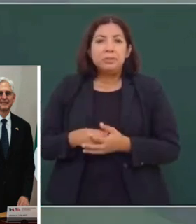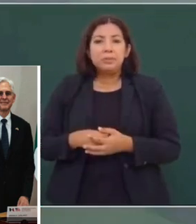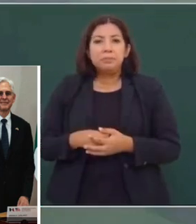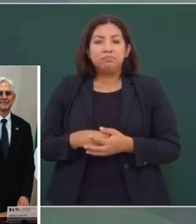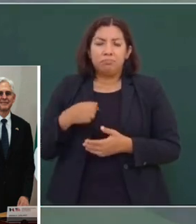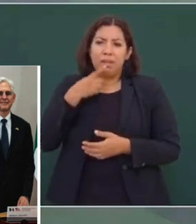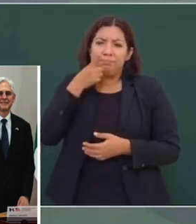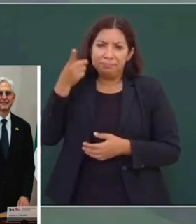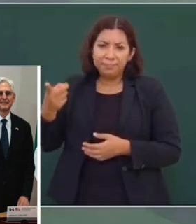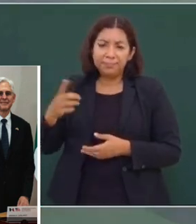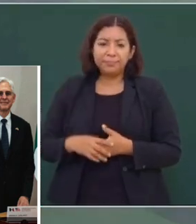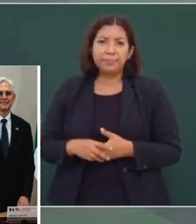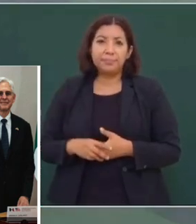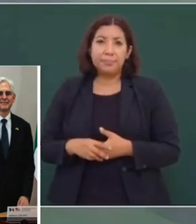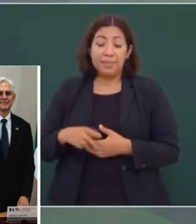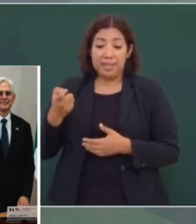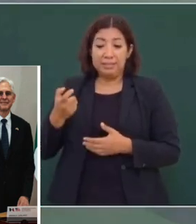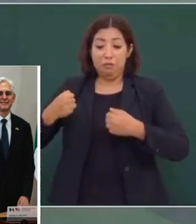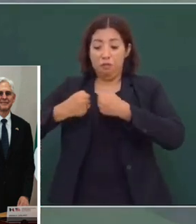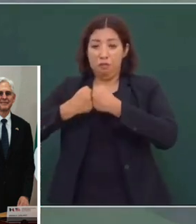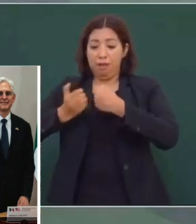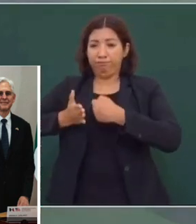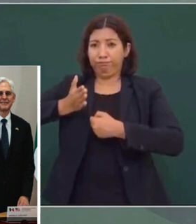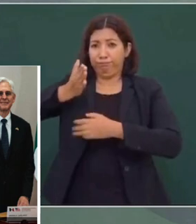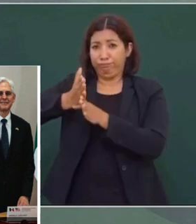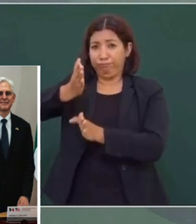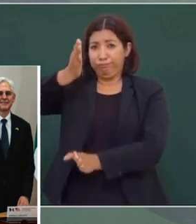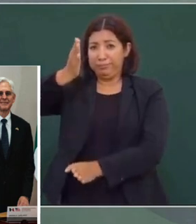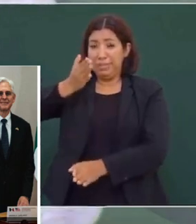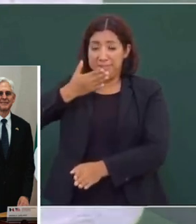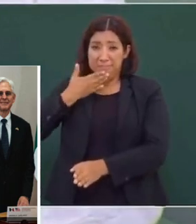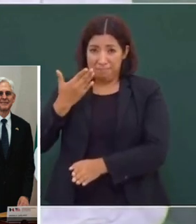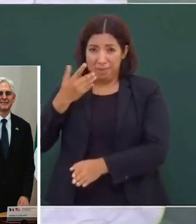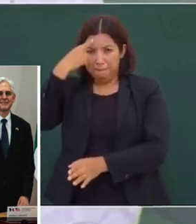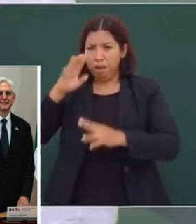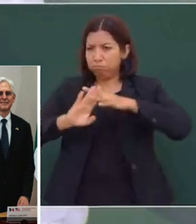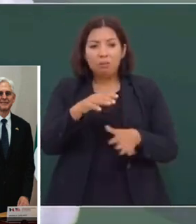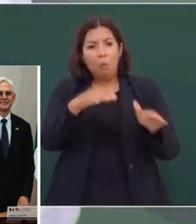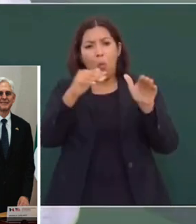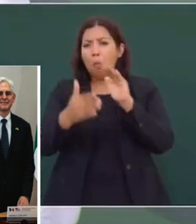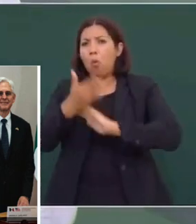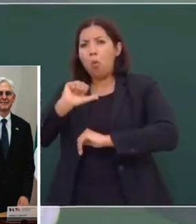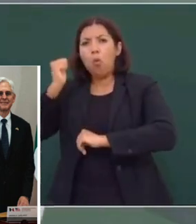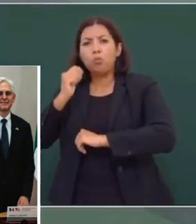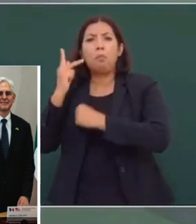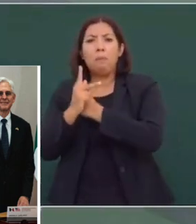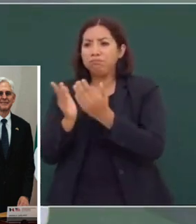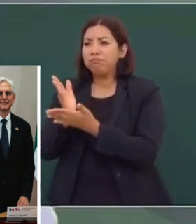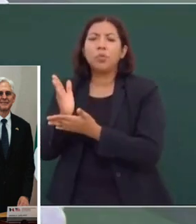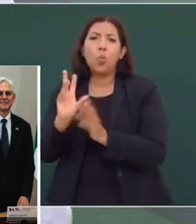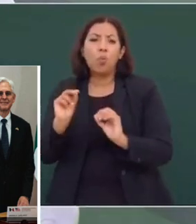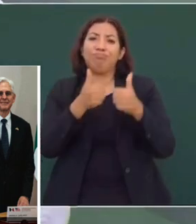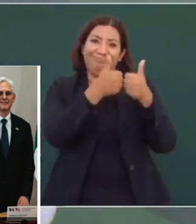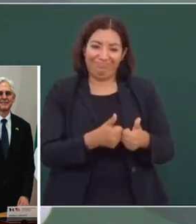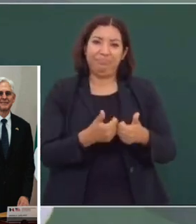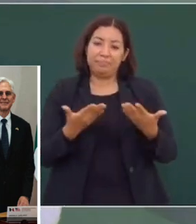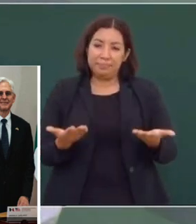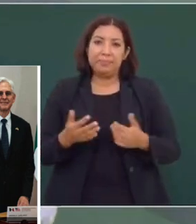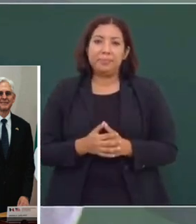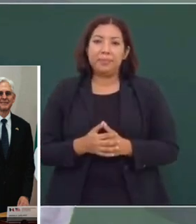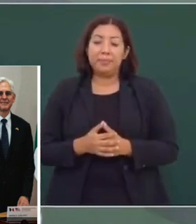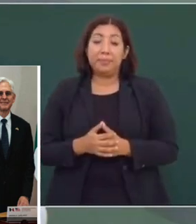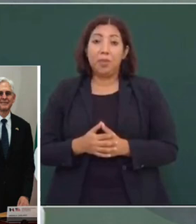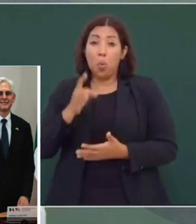sea la solución al problema migratorio. Nosotros siempre hablamos de atender las causas, que no se puede resolver este problema solo con